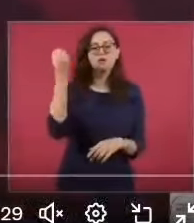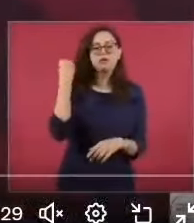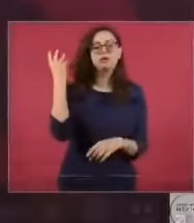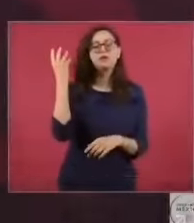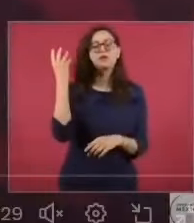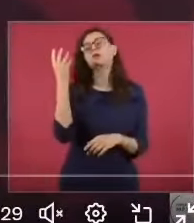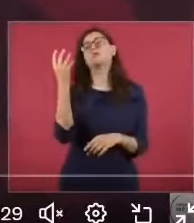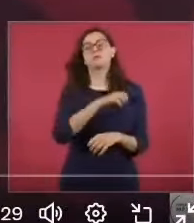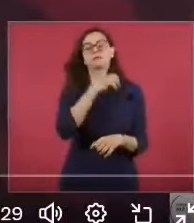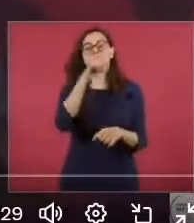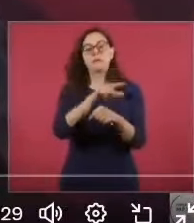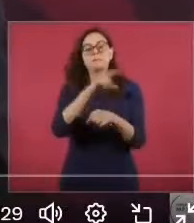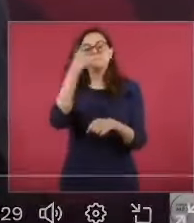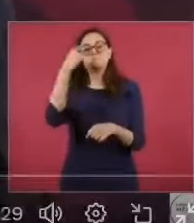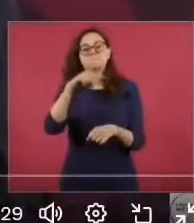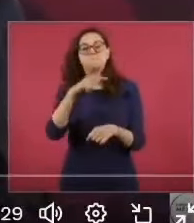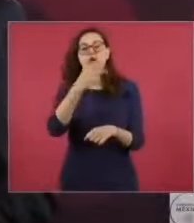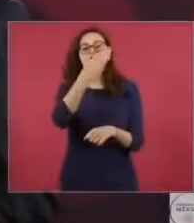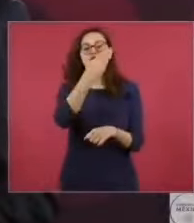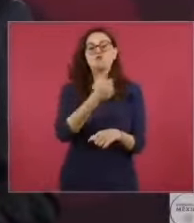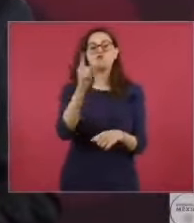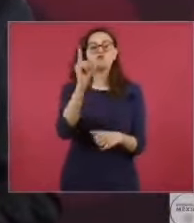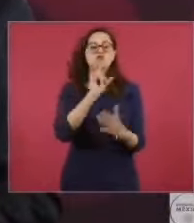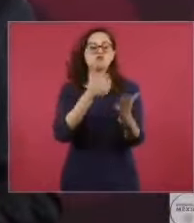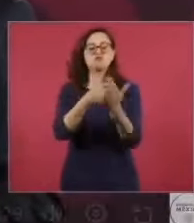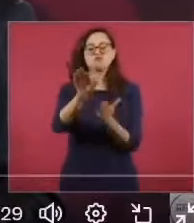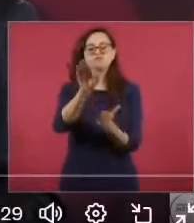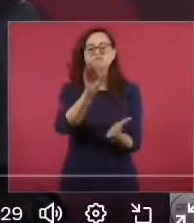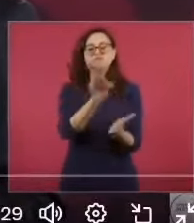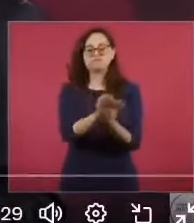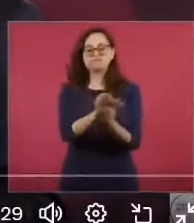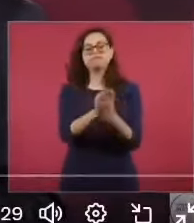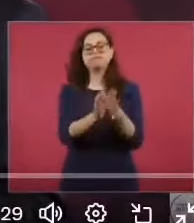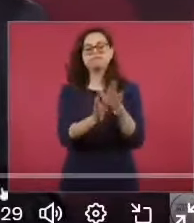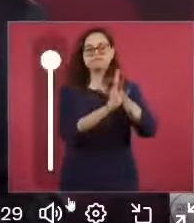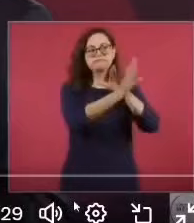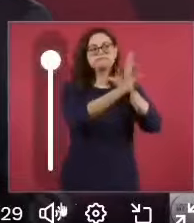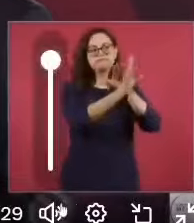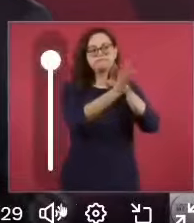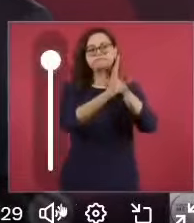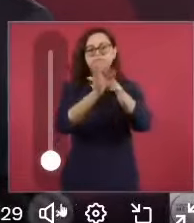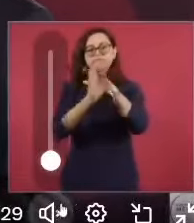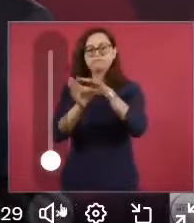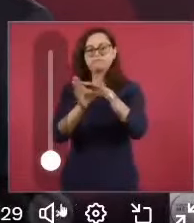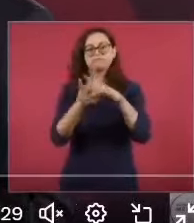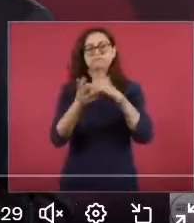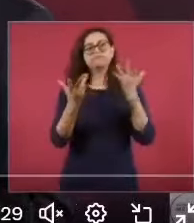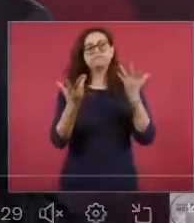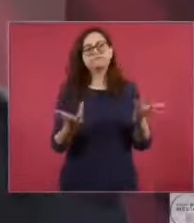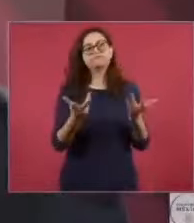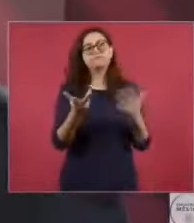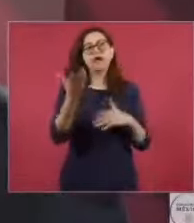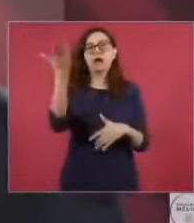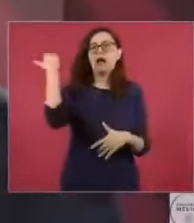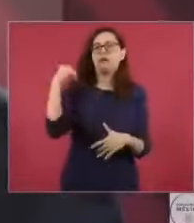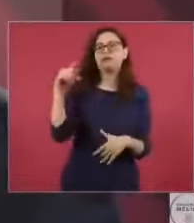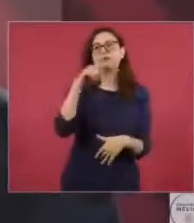ya hubo un video donde nuestros héroes y heroínas intentando pegar al respecto. Que por... Ahí está.